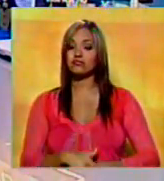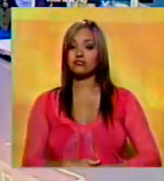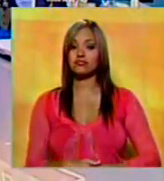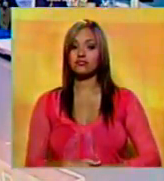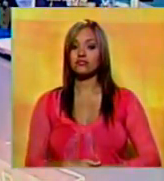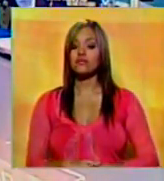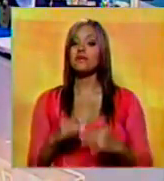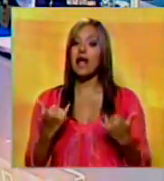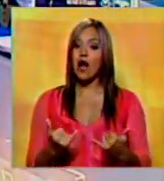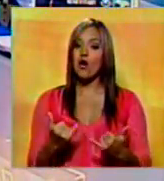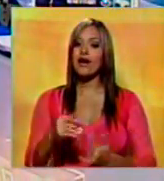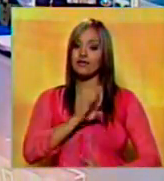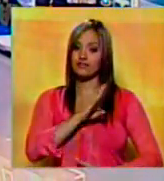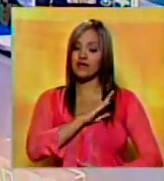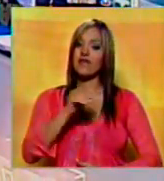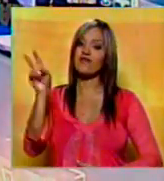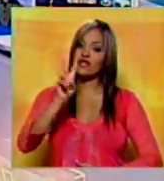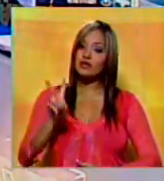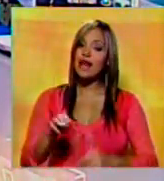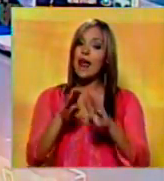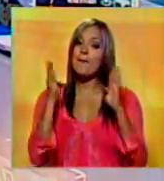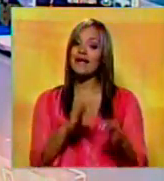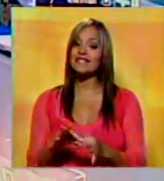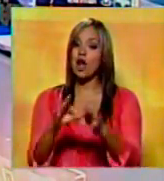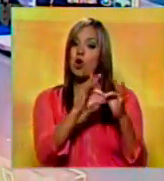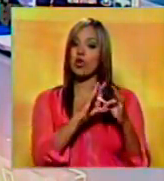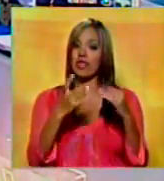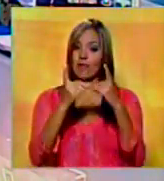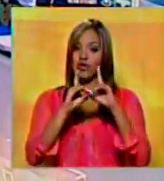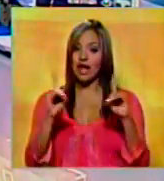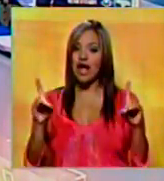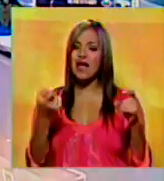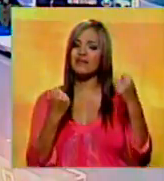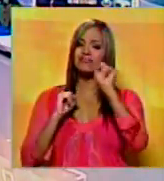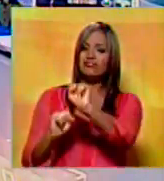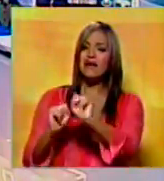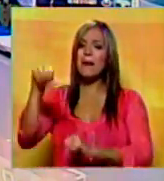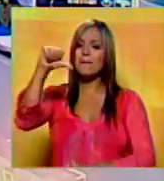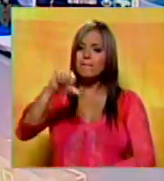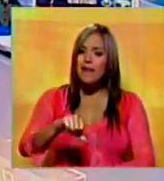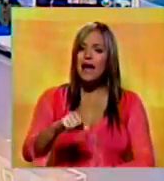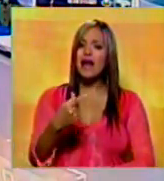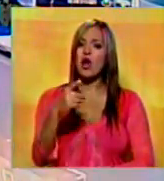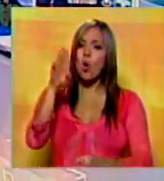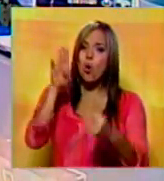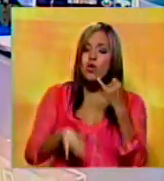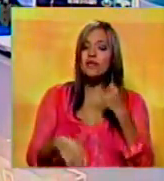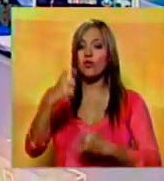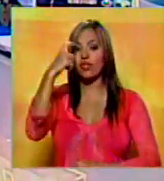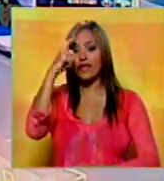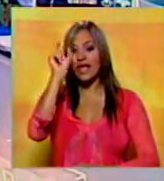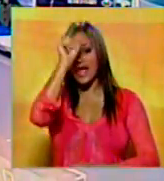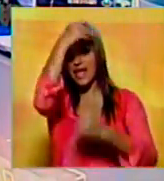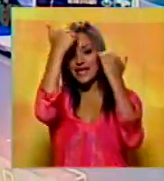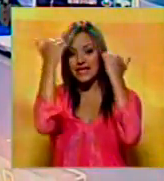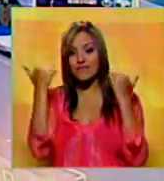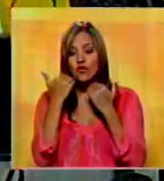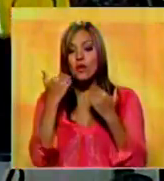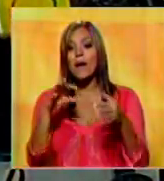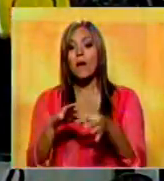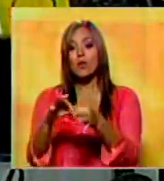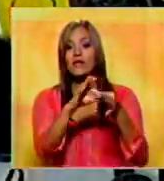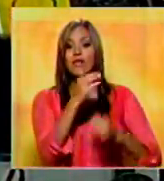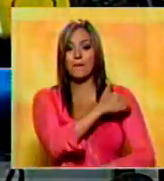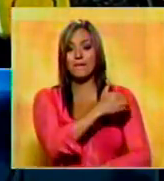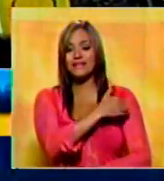y venimos a nuestro territorio la mesa de la unidad democrática deploró los acontecimientos ocurridos los últimos días en Egipto la mud calificó